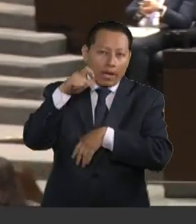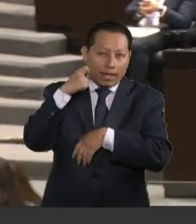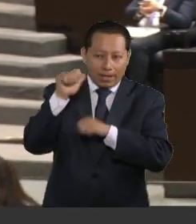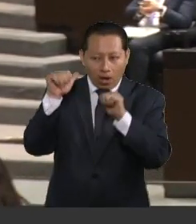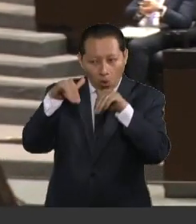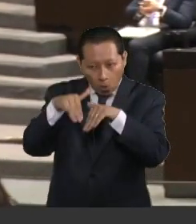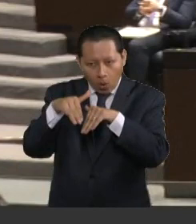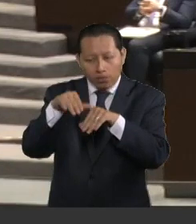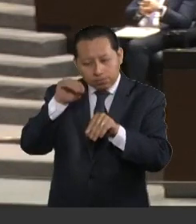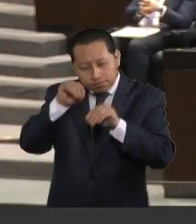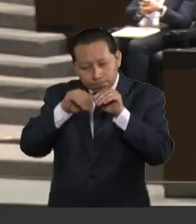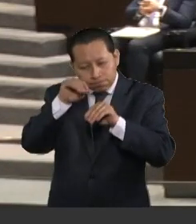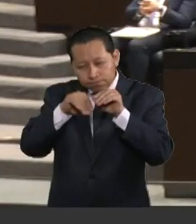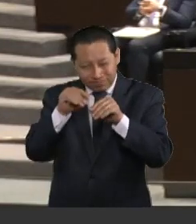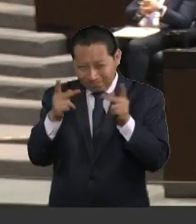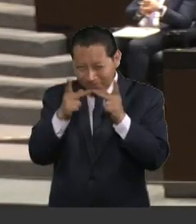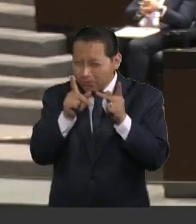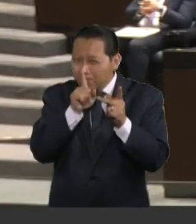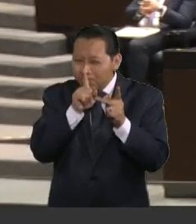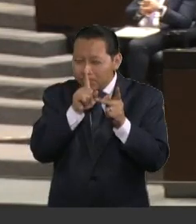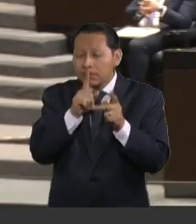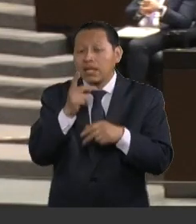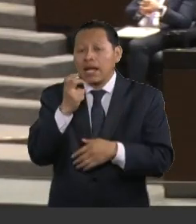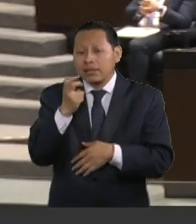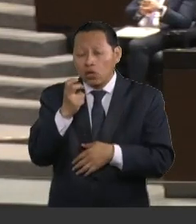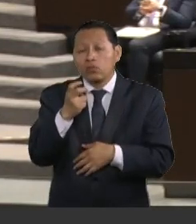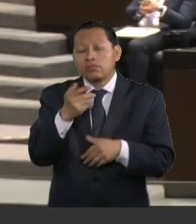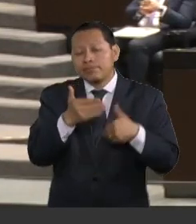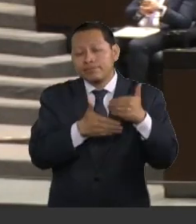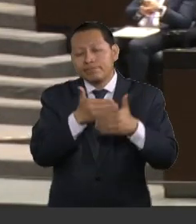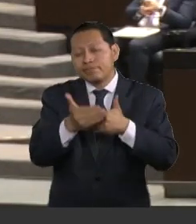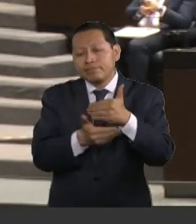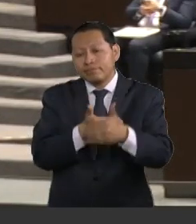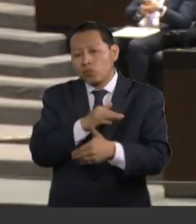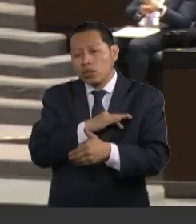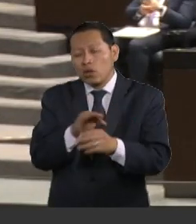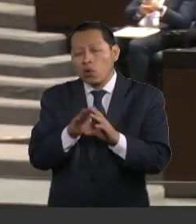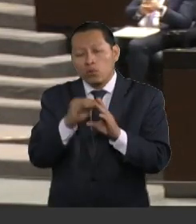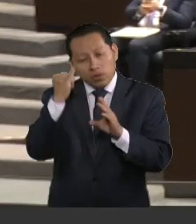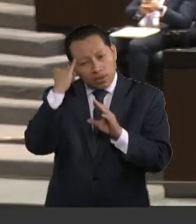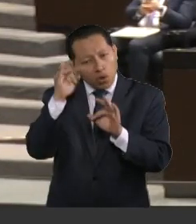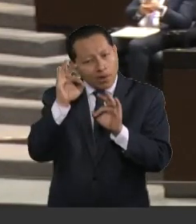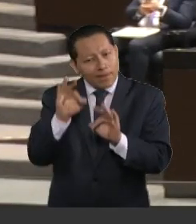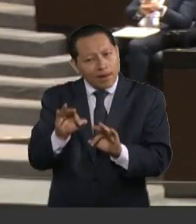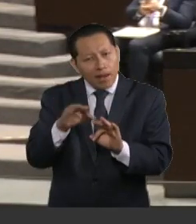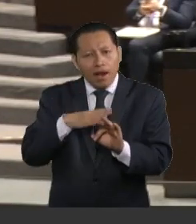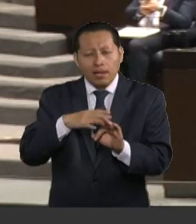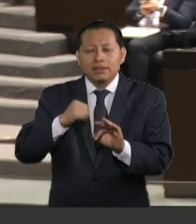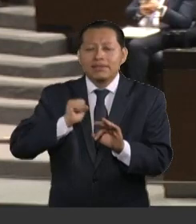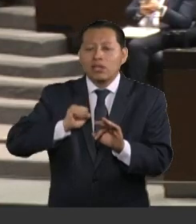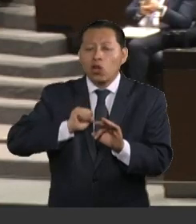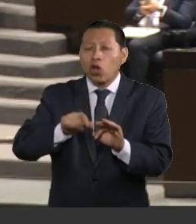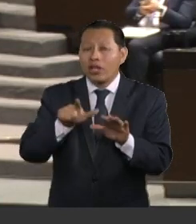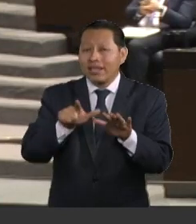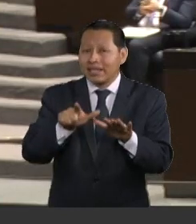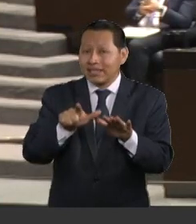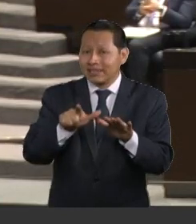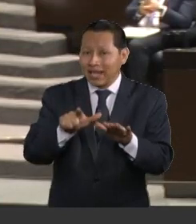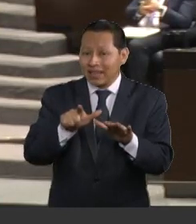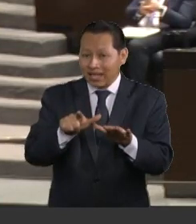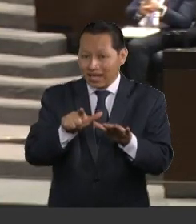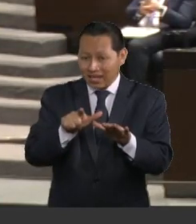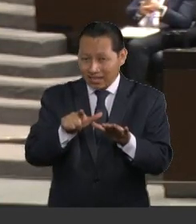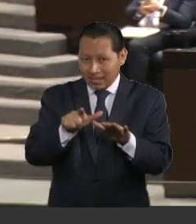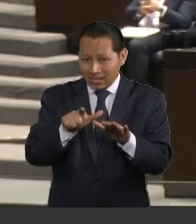en la economía durante todo ese proceso se fue induciendo otra vez la idea original del siglo X